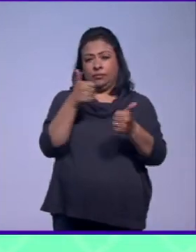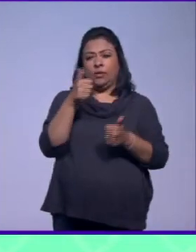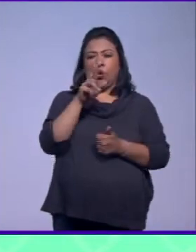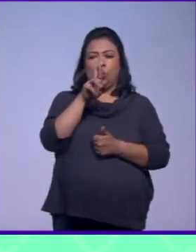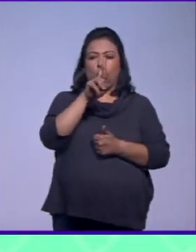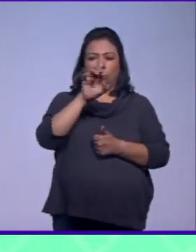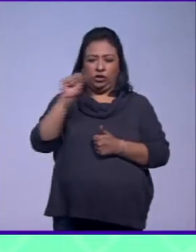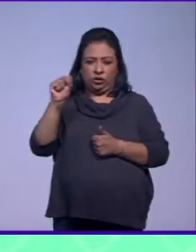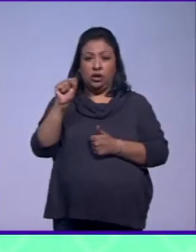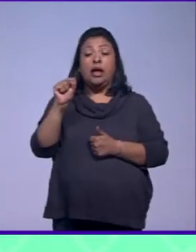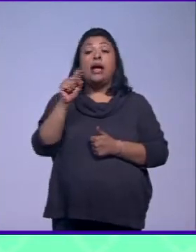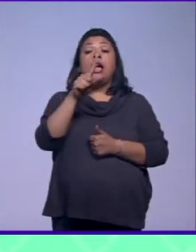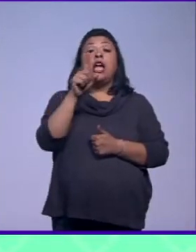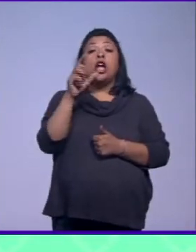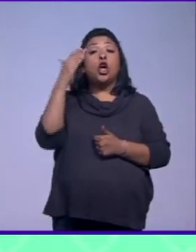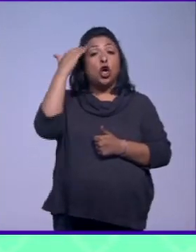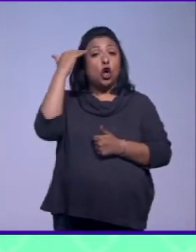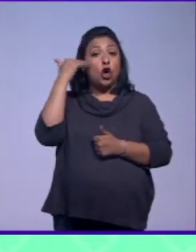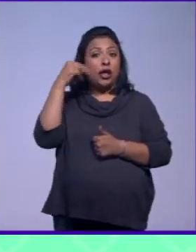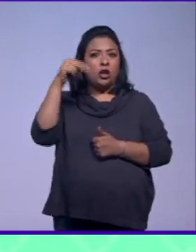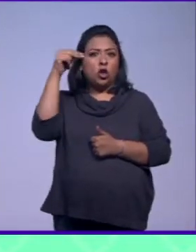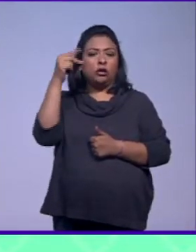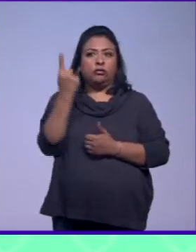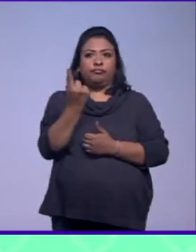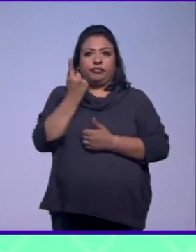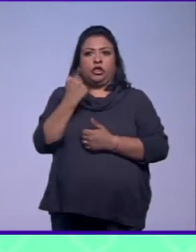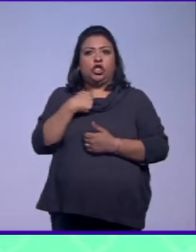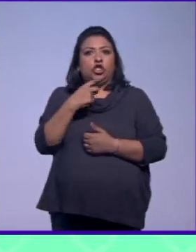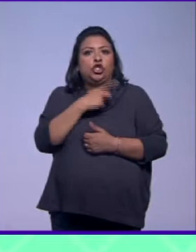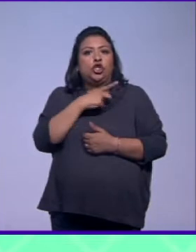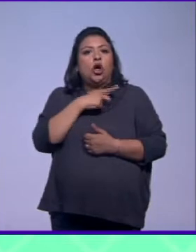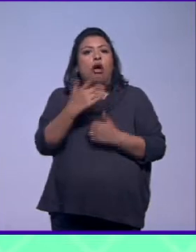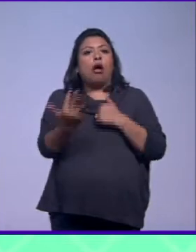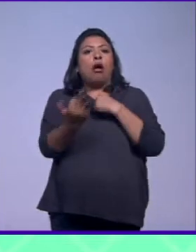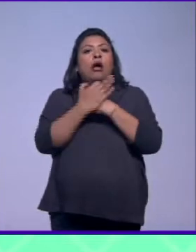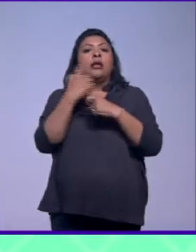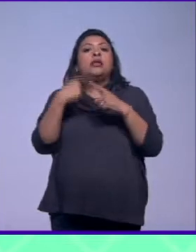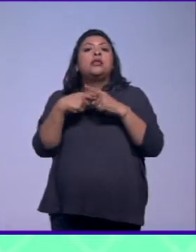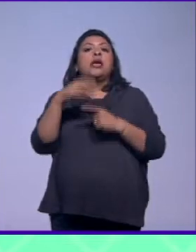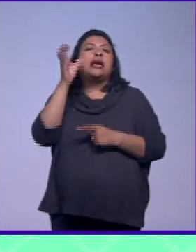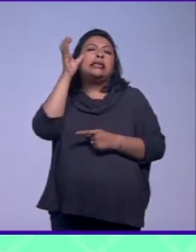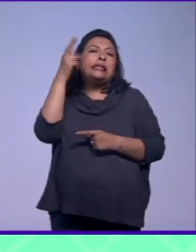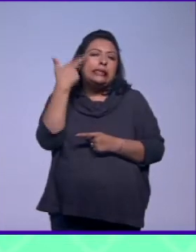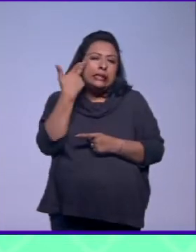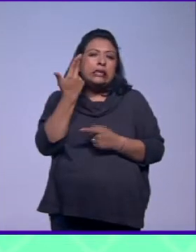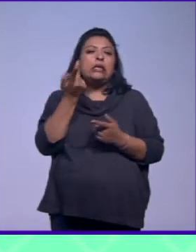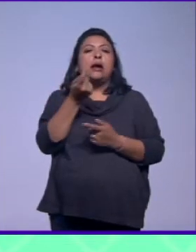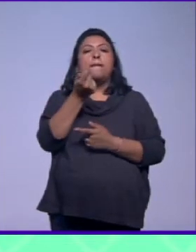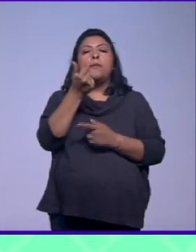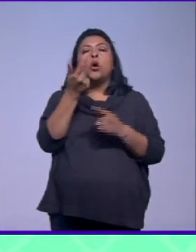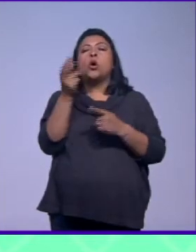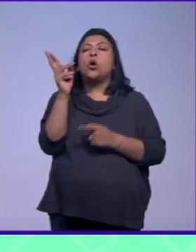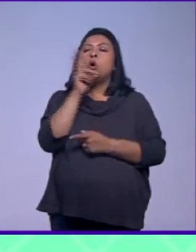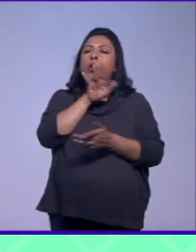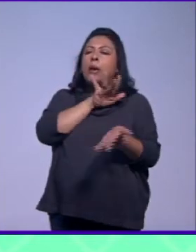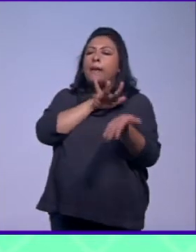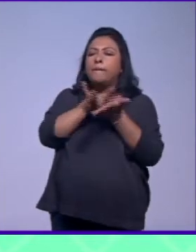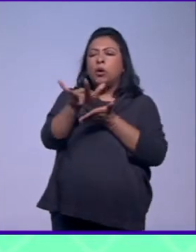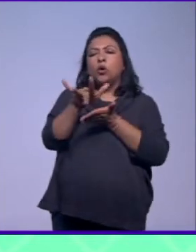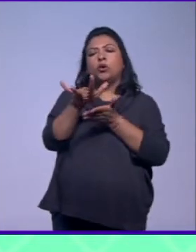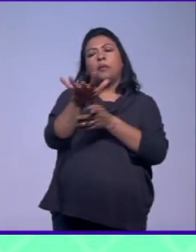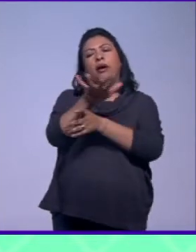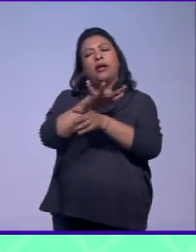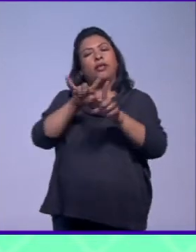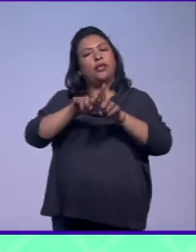soviética corea del norte queda prácticamente sola teniendo sólo como aliada a china y un poco también de rusia pero ya en otro